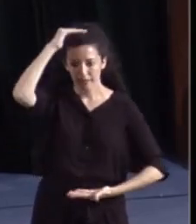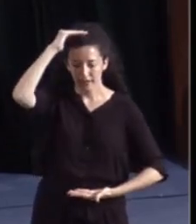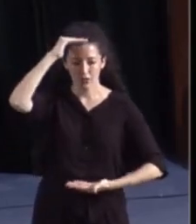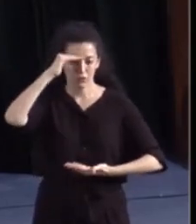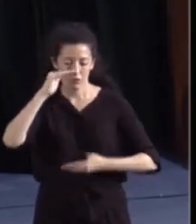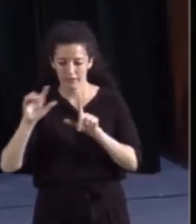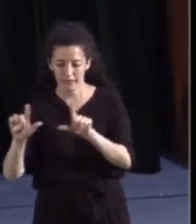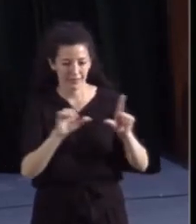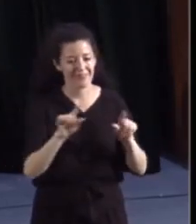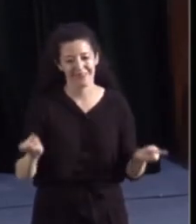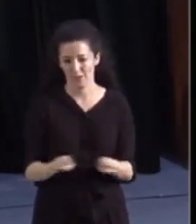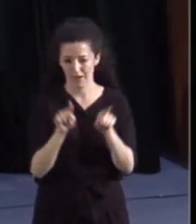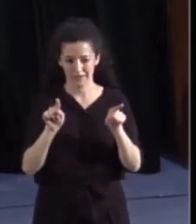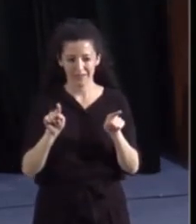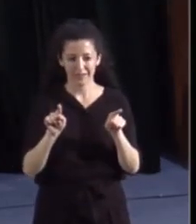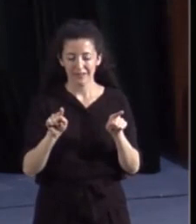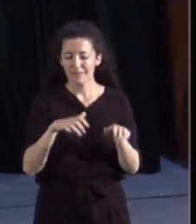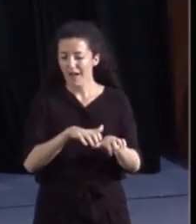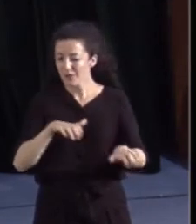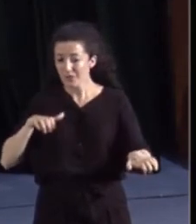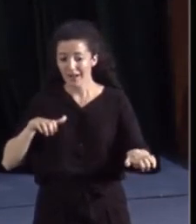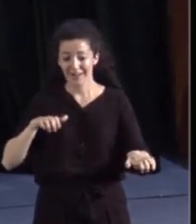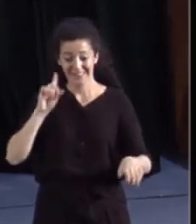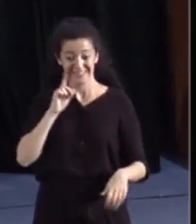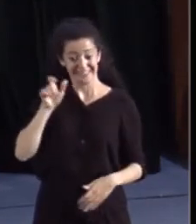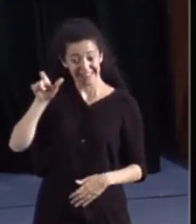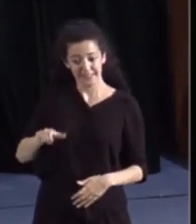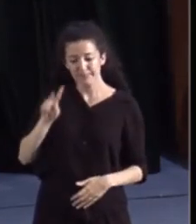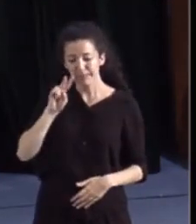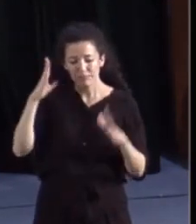estará en la intérprete que está transmitiendo el contenido textual.